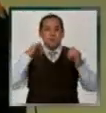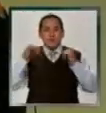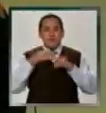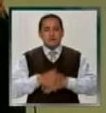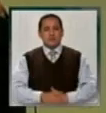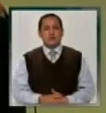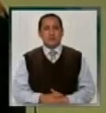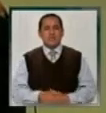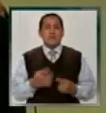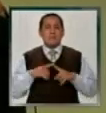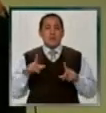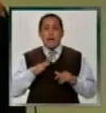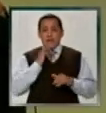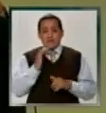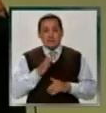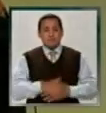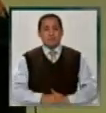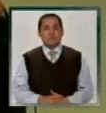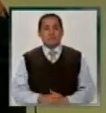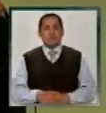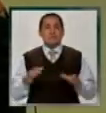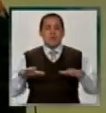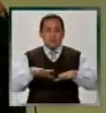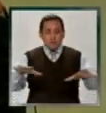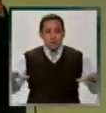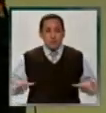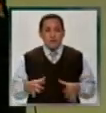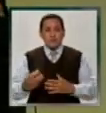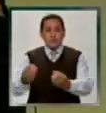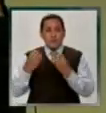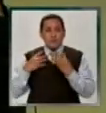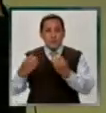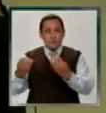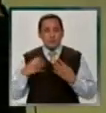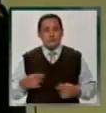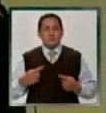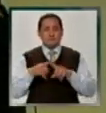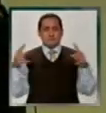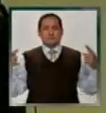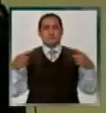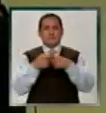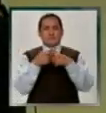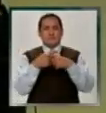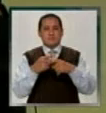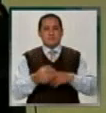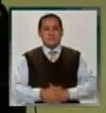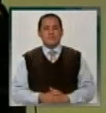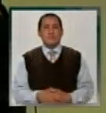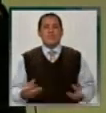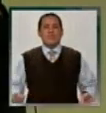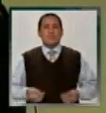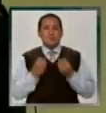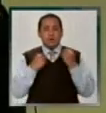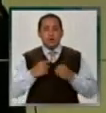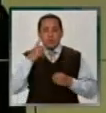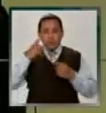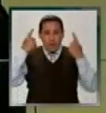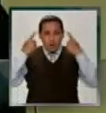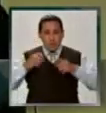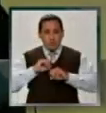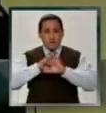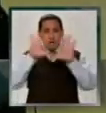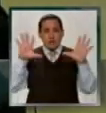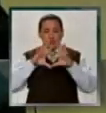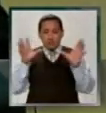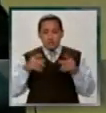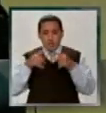telecomunicaciones, pero aún así las fuentes de información difieren. Es por eso que uno de los objetivos claros de